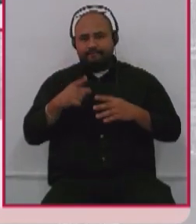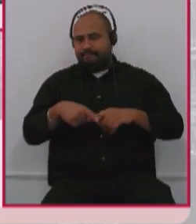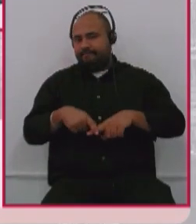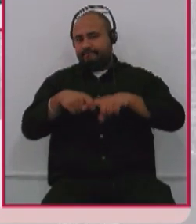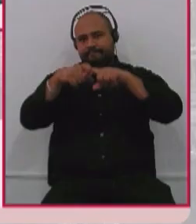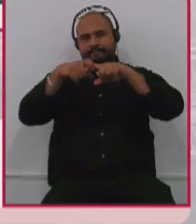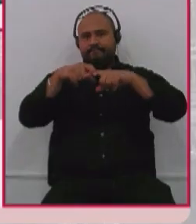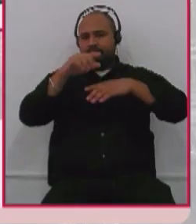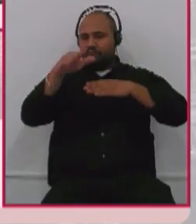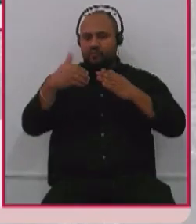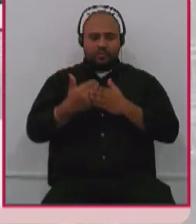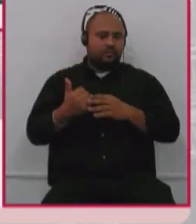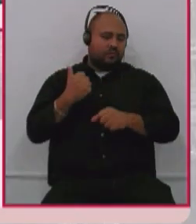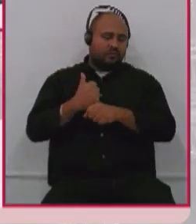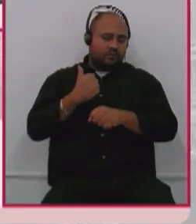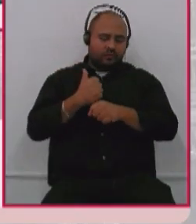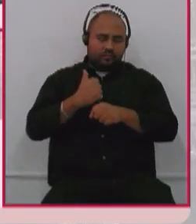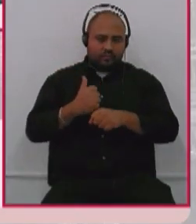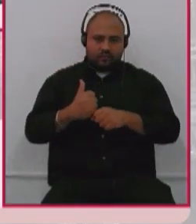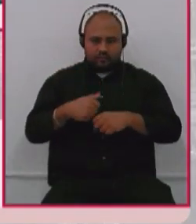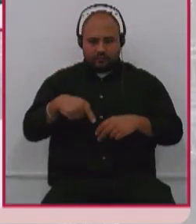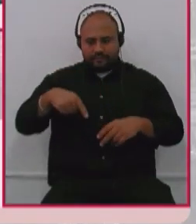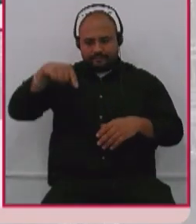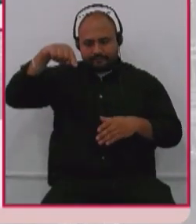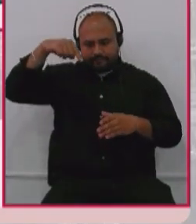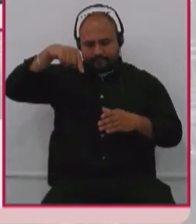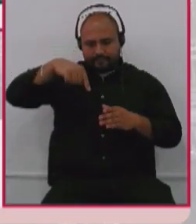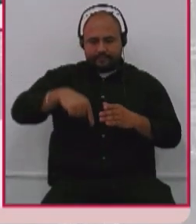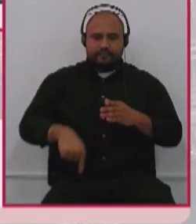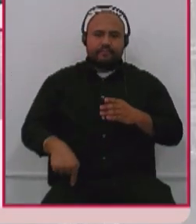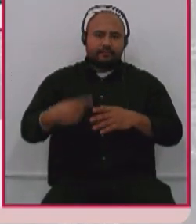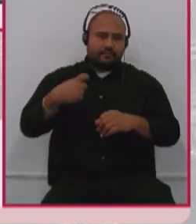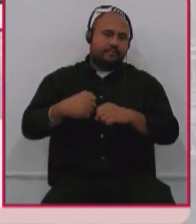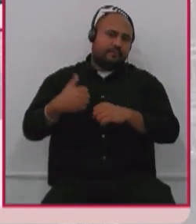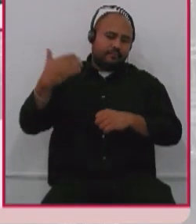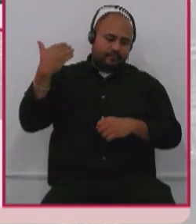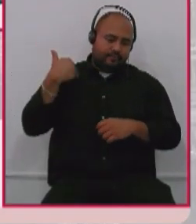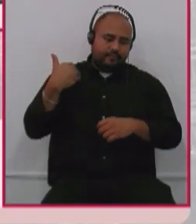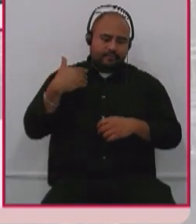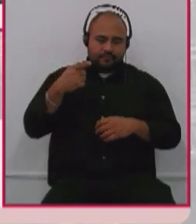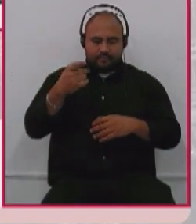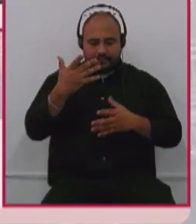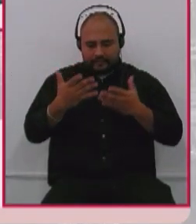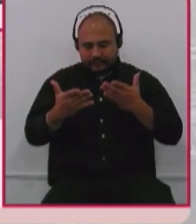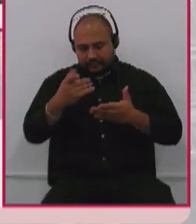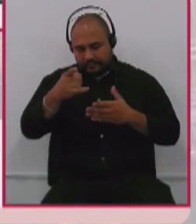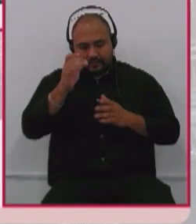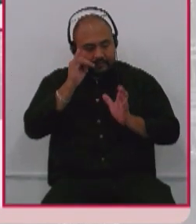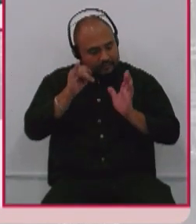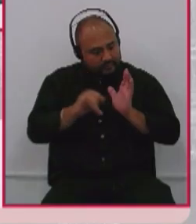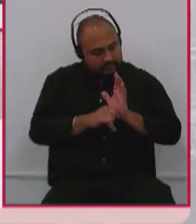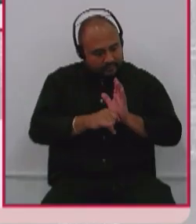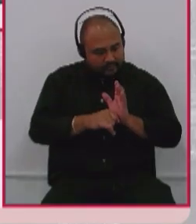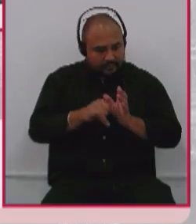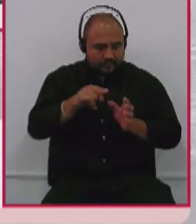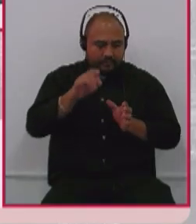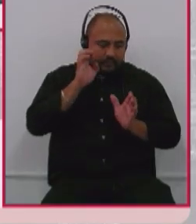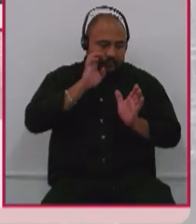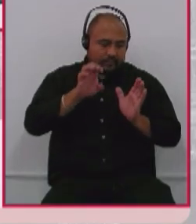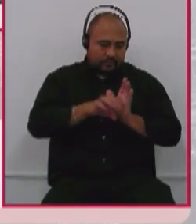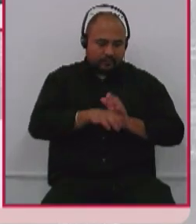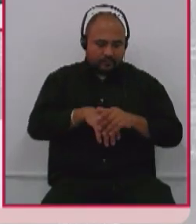paramos toda la operación de injection leaching el año pasado. Para que vean un poco cómo son estos sinkholes, son